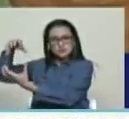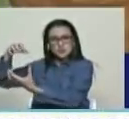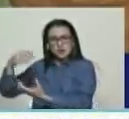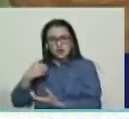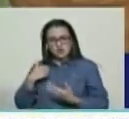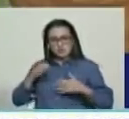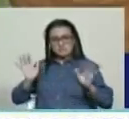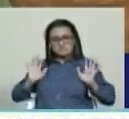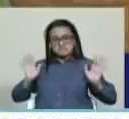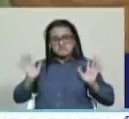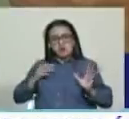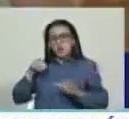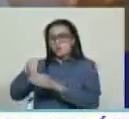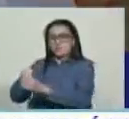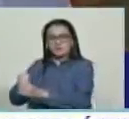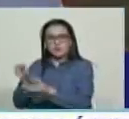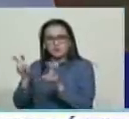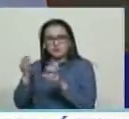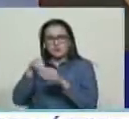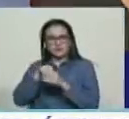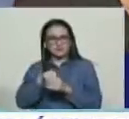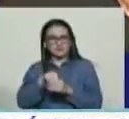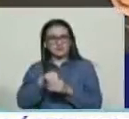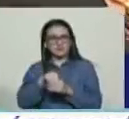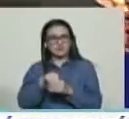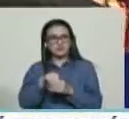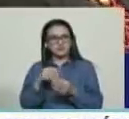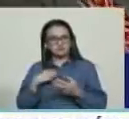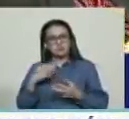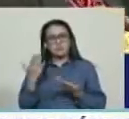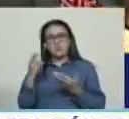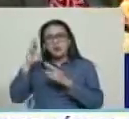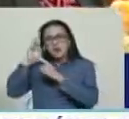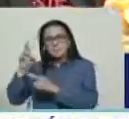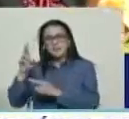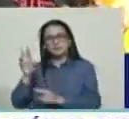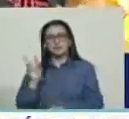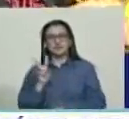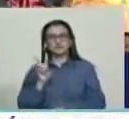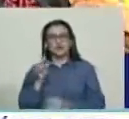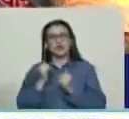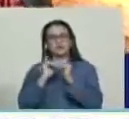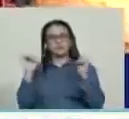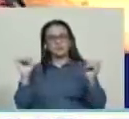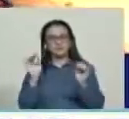Exigimos respeto absoluto a nuestra soberanía y a nuestra independencia.